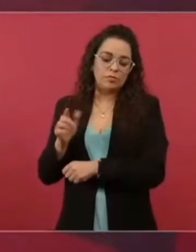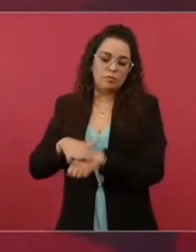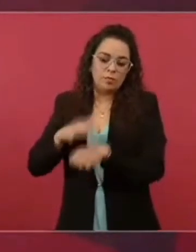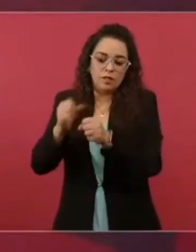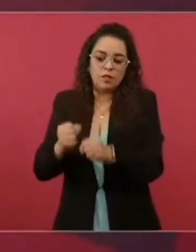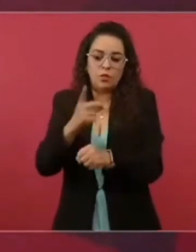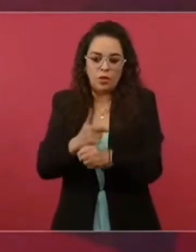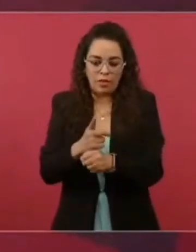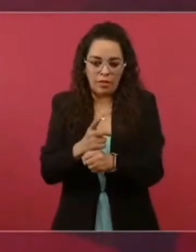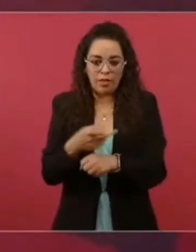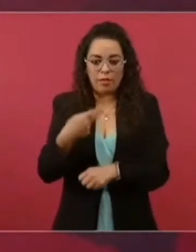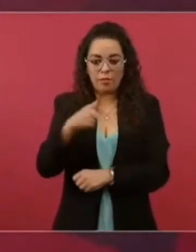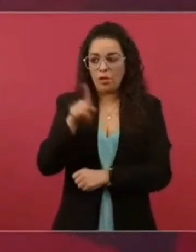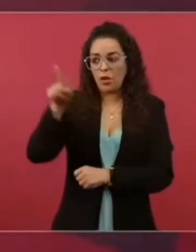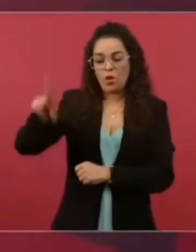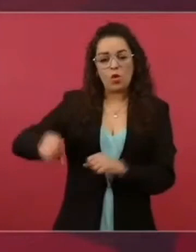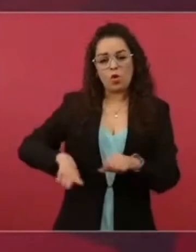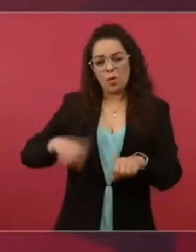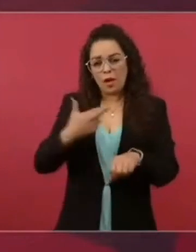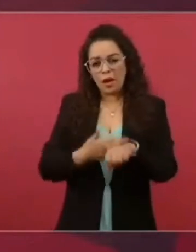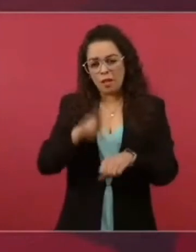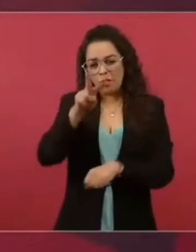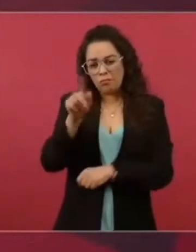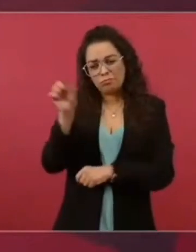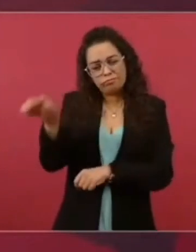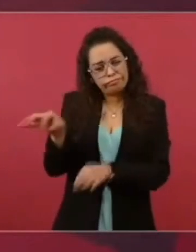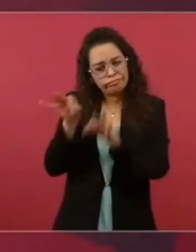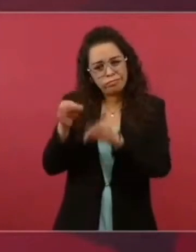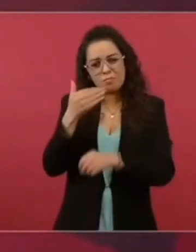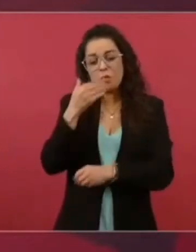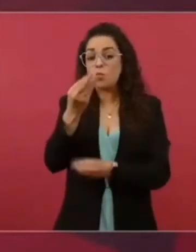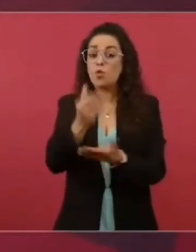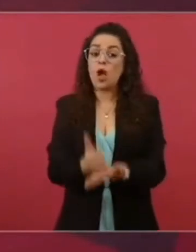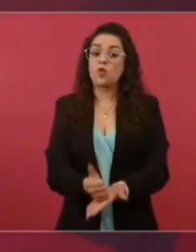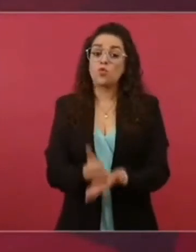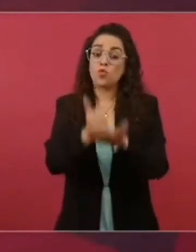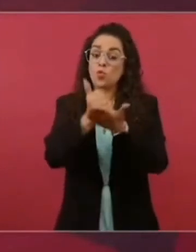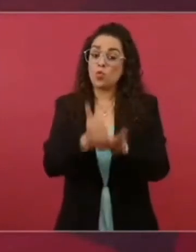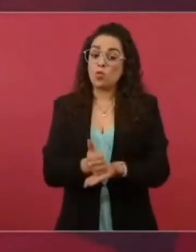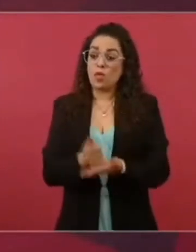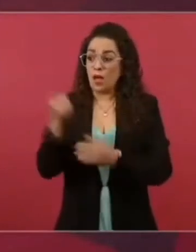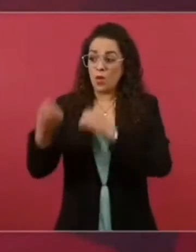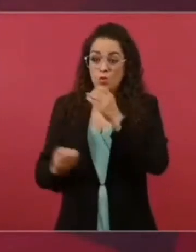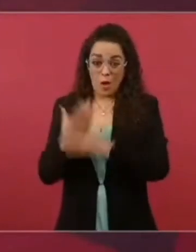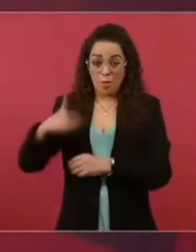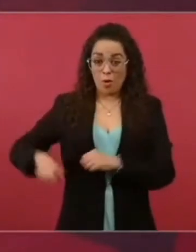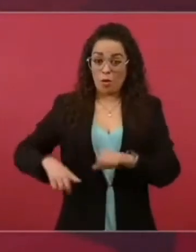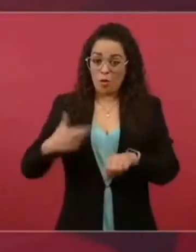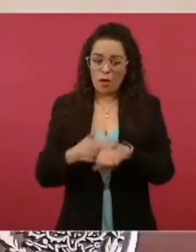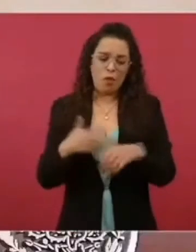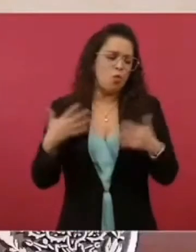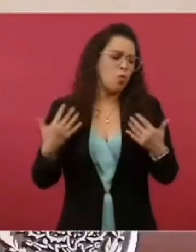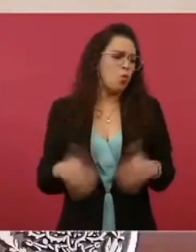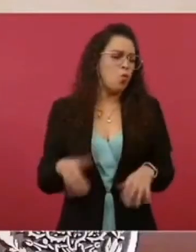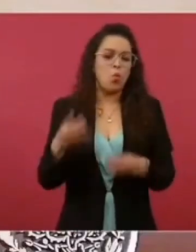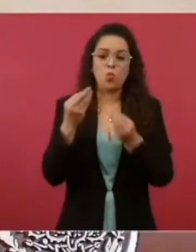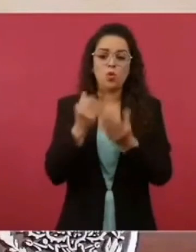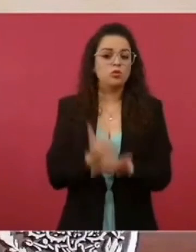gobernador ayuda mucho, el nuevo gobernador. Es una gente íntegra,